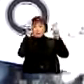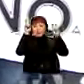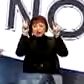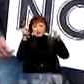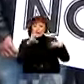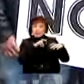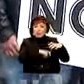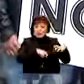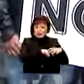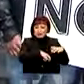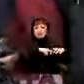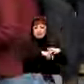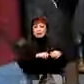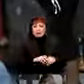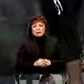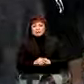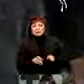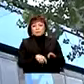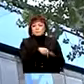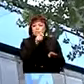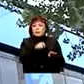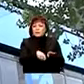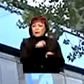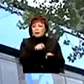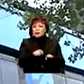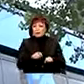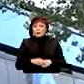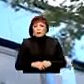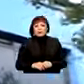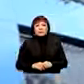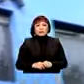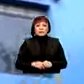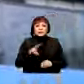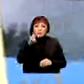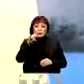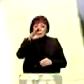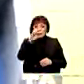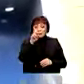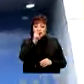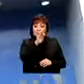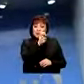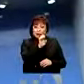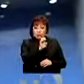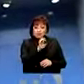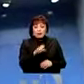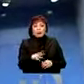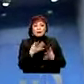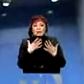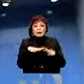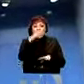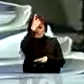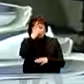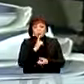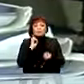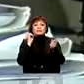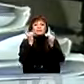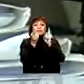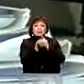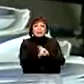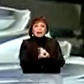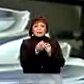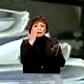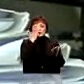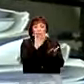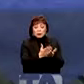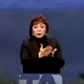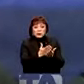Azuayo Girón, el juez de la Unidad Judicial de Medidas de Protección, Vicente Rivadeneira, revocó su decisión y dejó sin efecto la suspensión